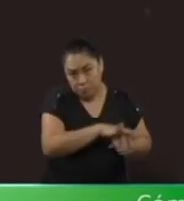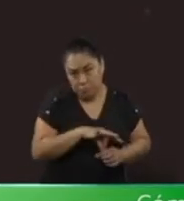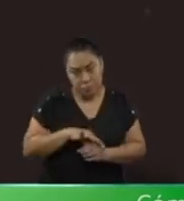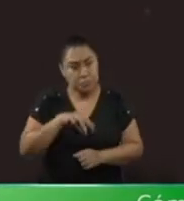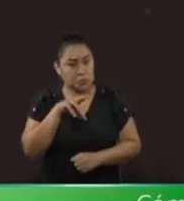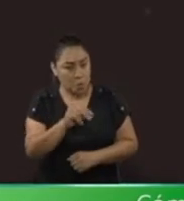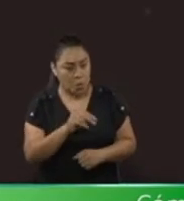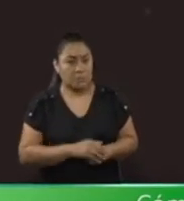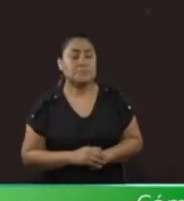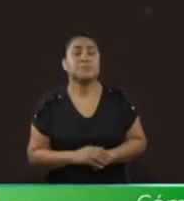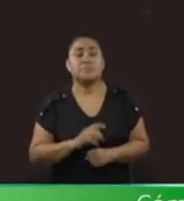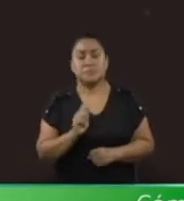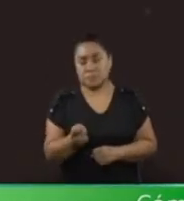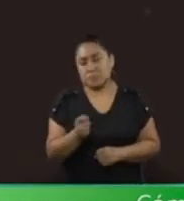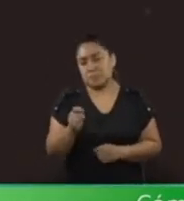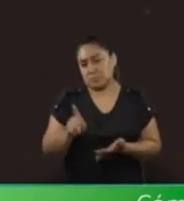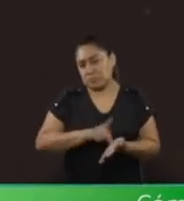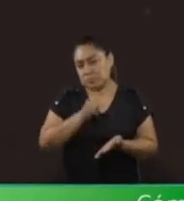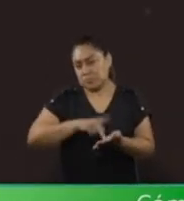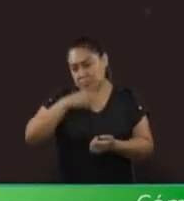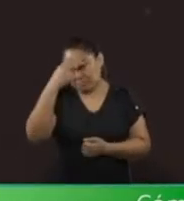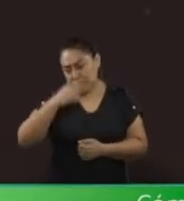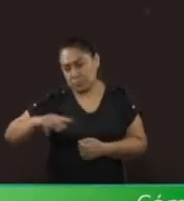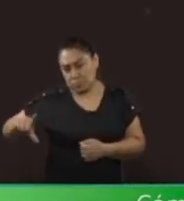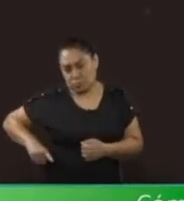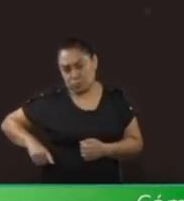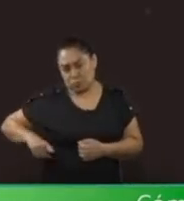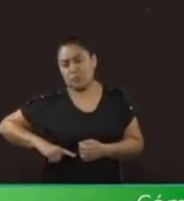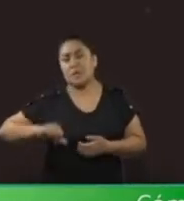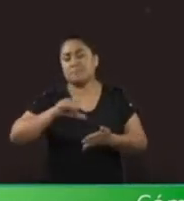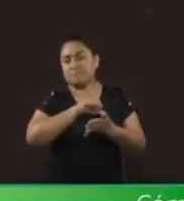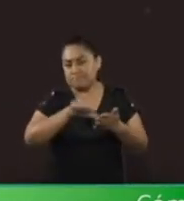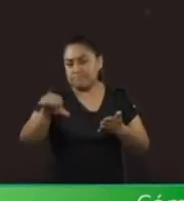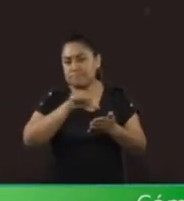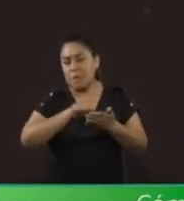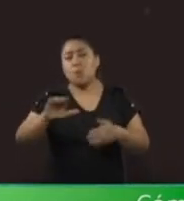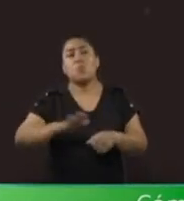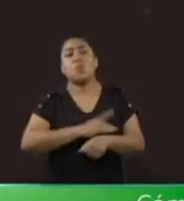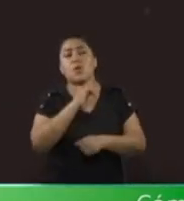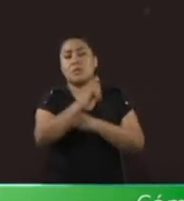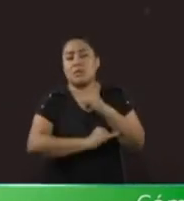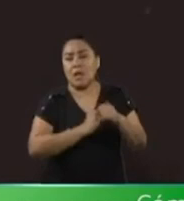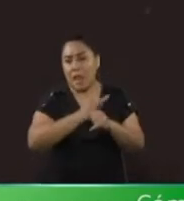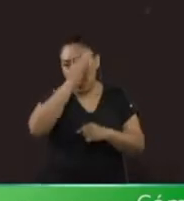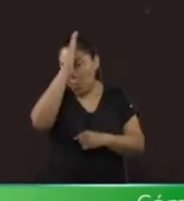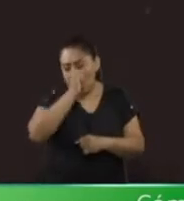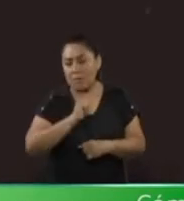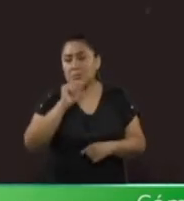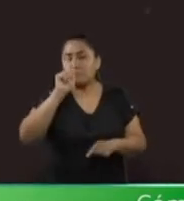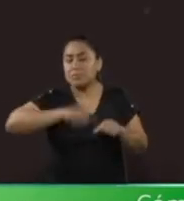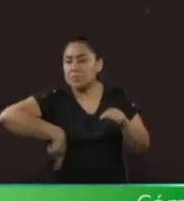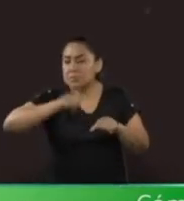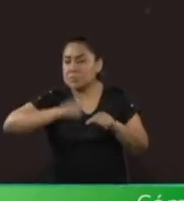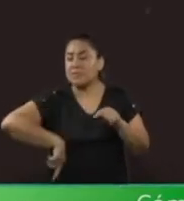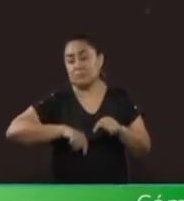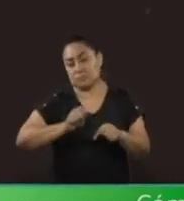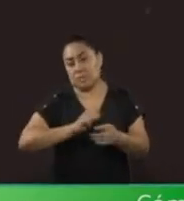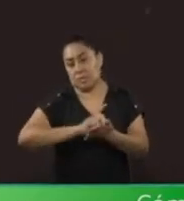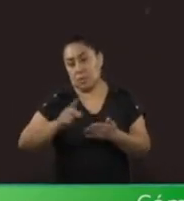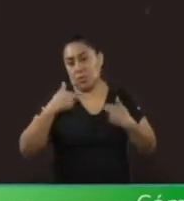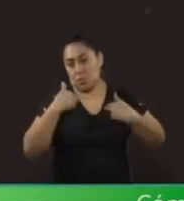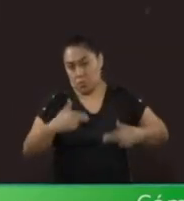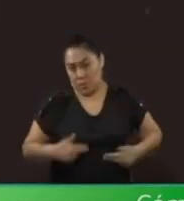Estado mexicano ha sido sancionado en varias ocasiones por incumplir los tratados internacionales de derechos humanos como país